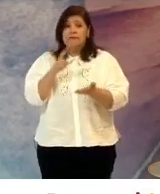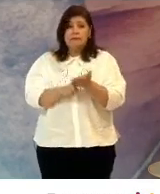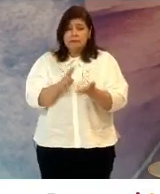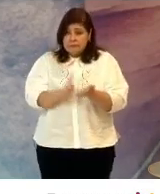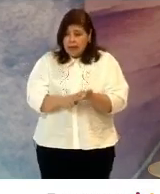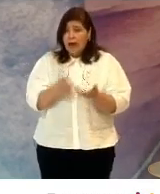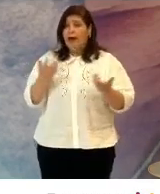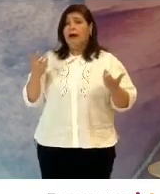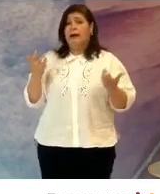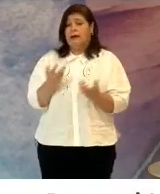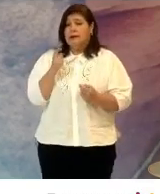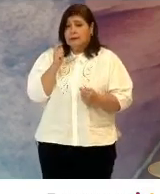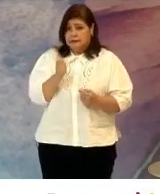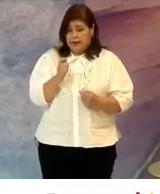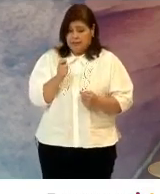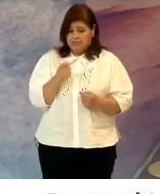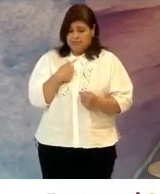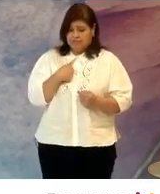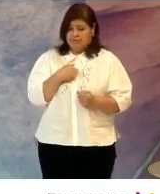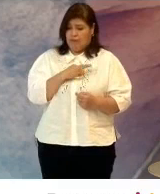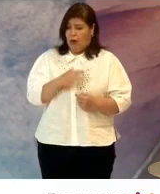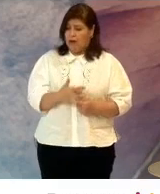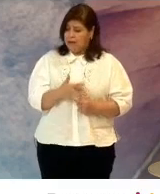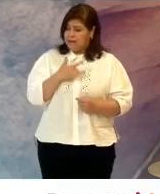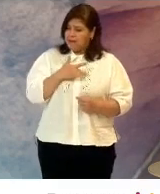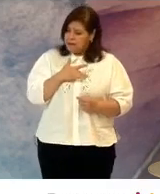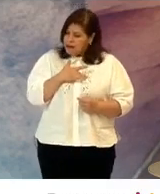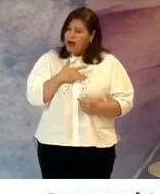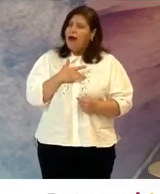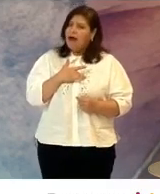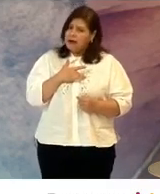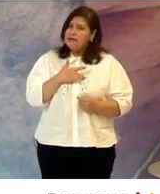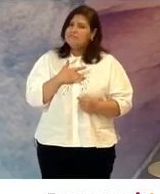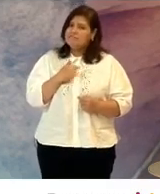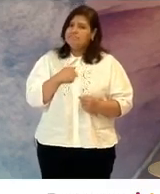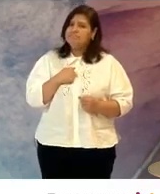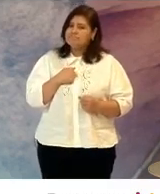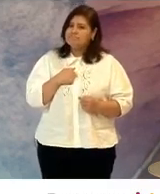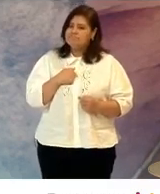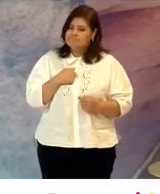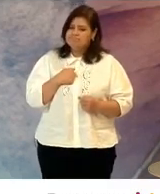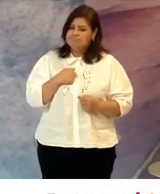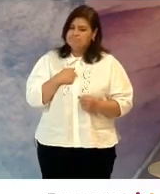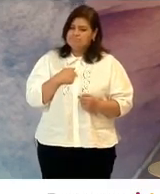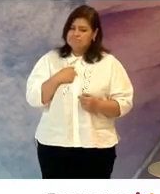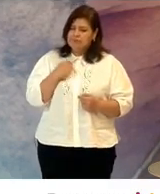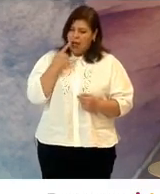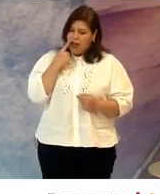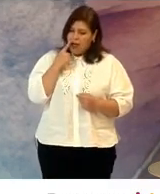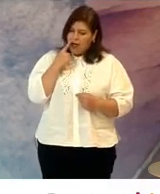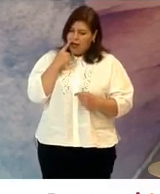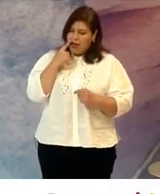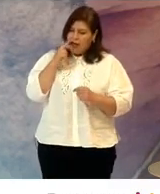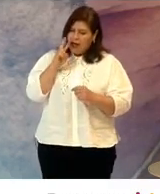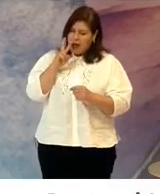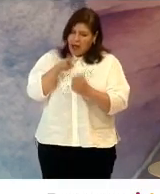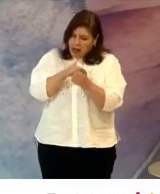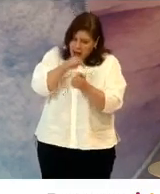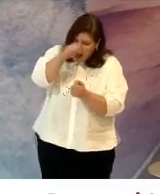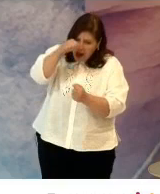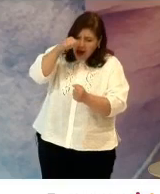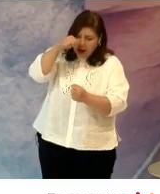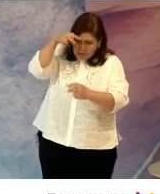esta capacidad de sentir la posibilidad y de adentrarnos en esta posibilidad